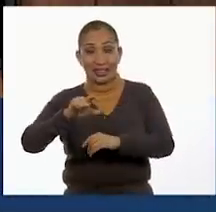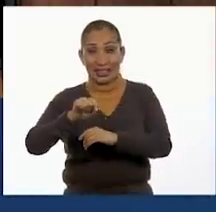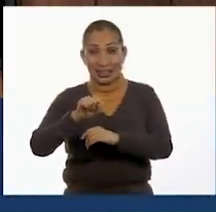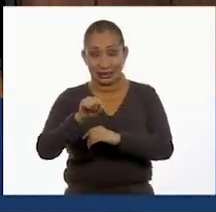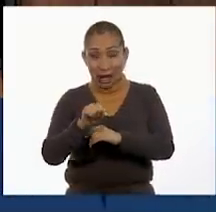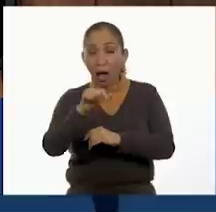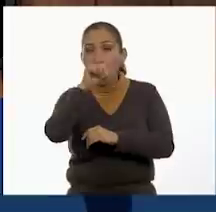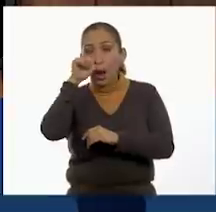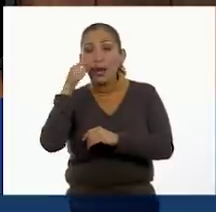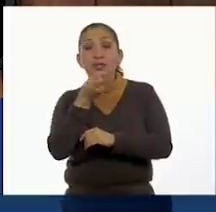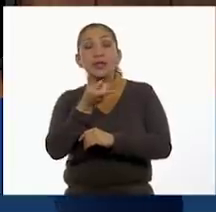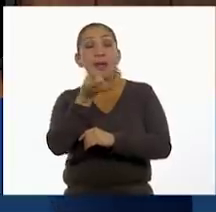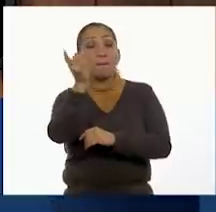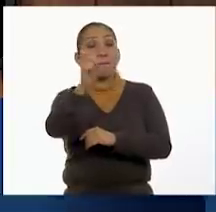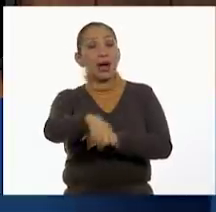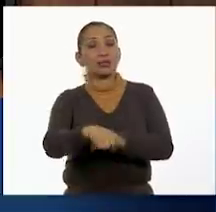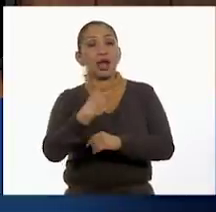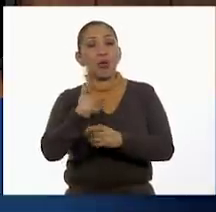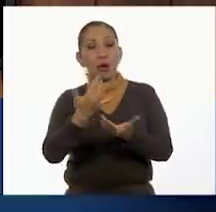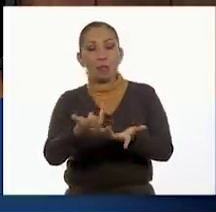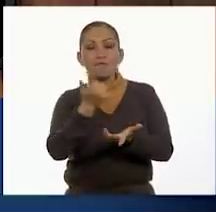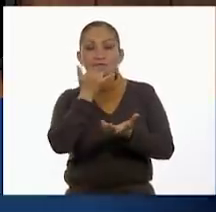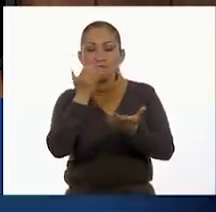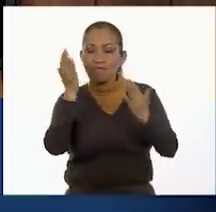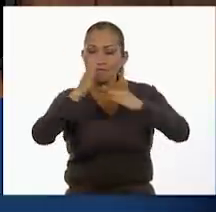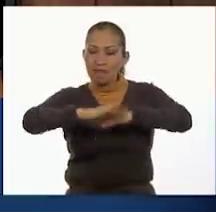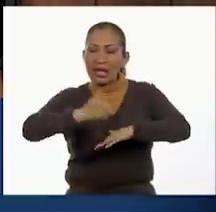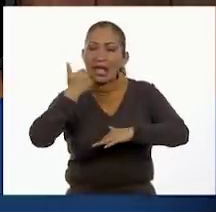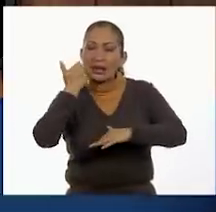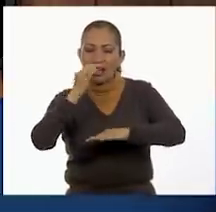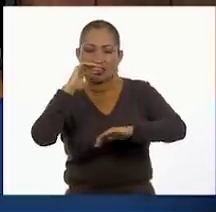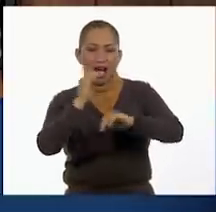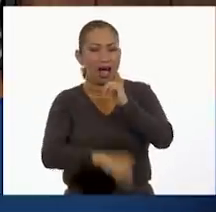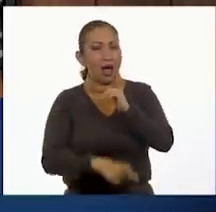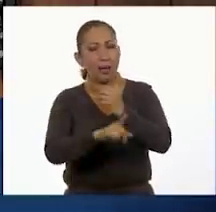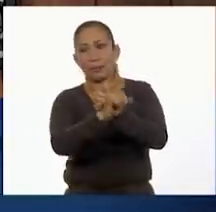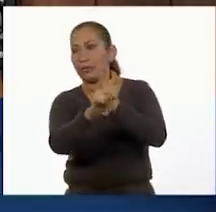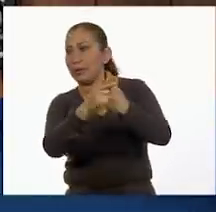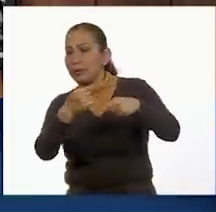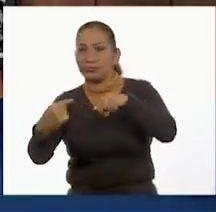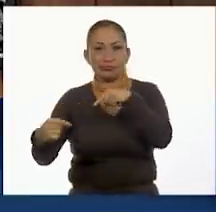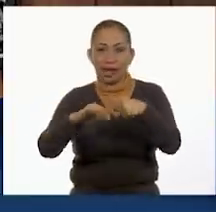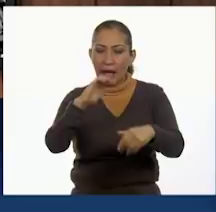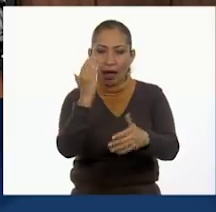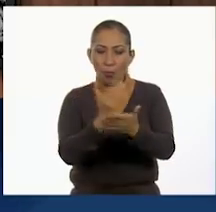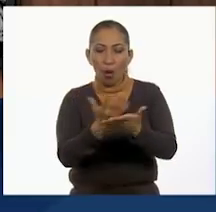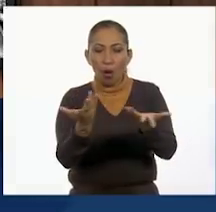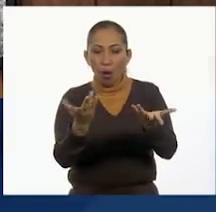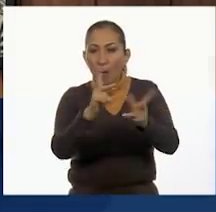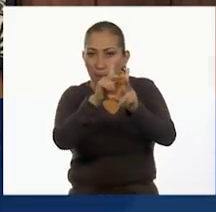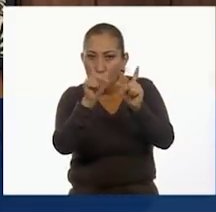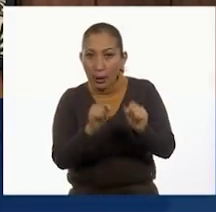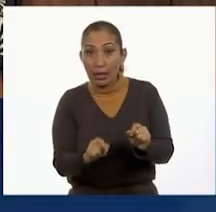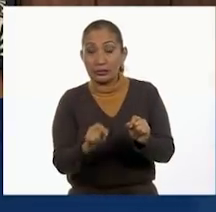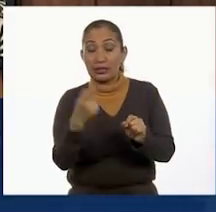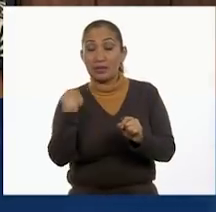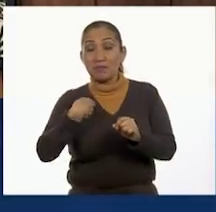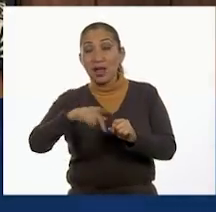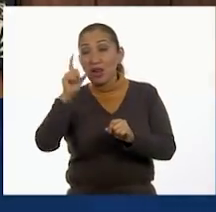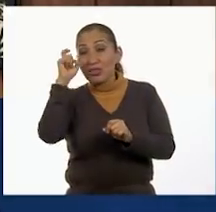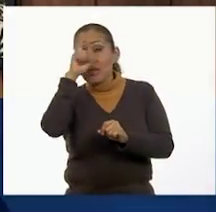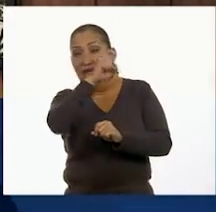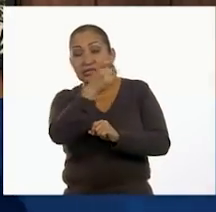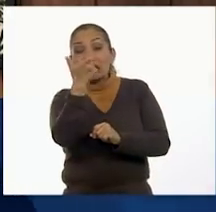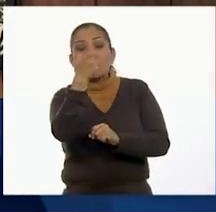1870 Juárez decretó una amnistía en un intento por terminar con este tipo de problemas. La difícil